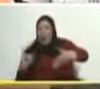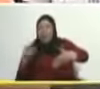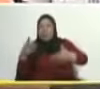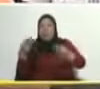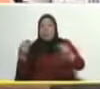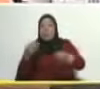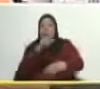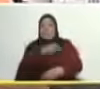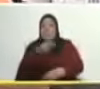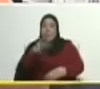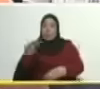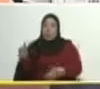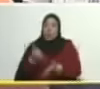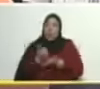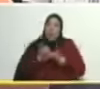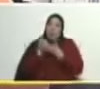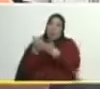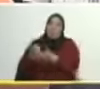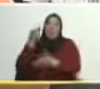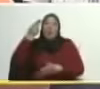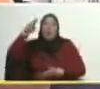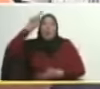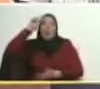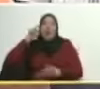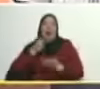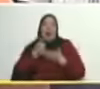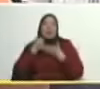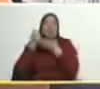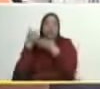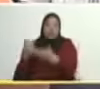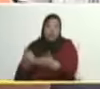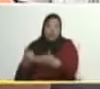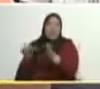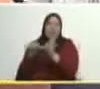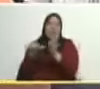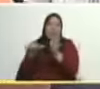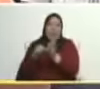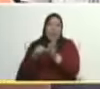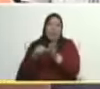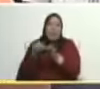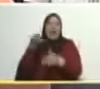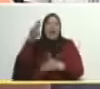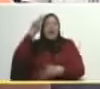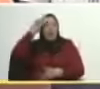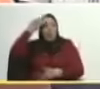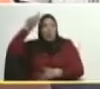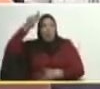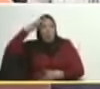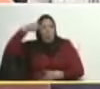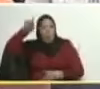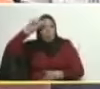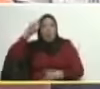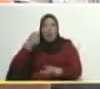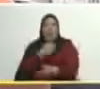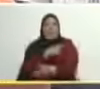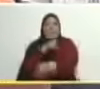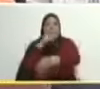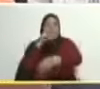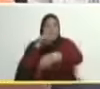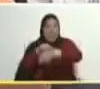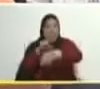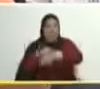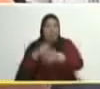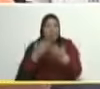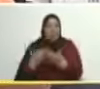la generosidad del pueblo de Cuba, y cientos de estudiantes han viajado a Cuba para convertirse en ingenieros, en médicos,